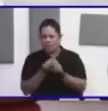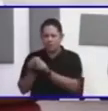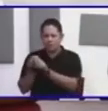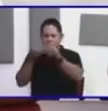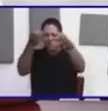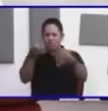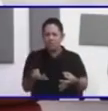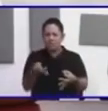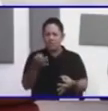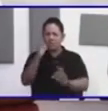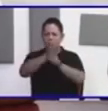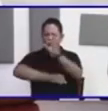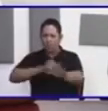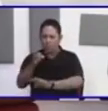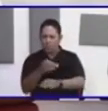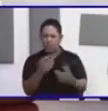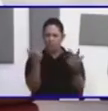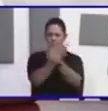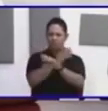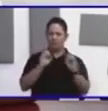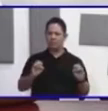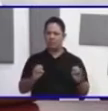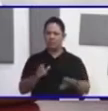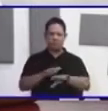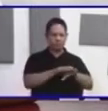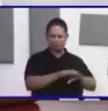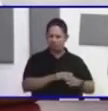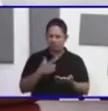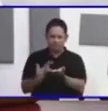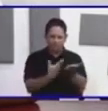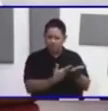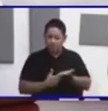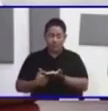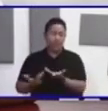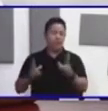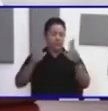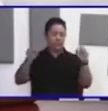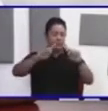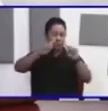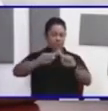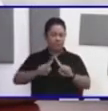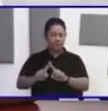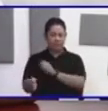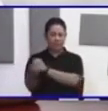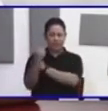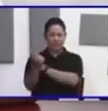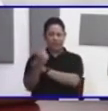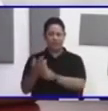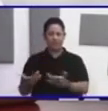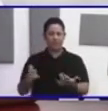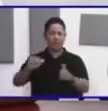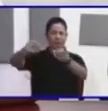toda la comunidad a pesar de todas las dificultades. Aguantar también, desde luego, todos los improperios, las